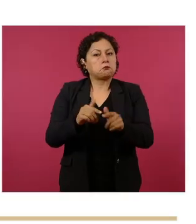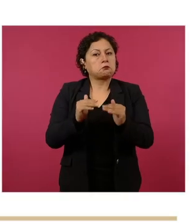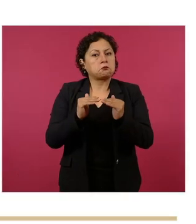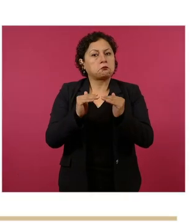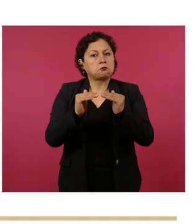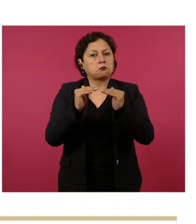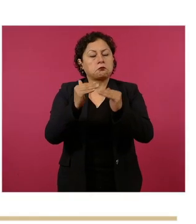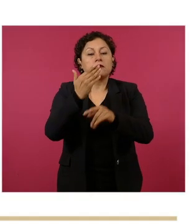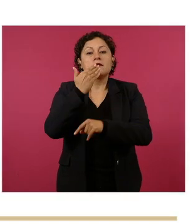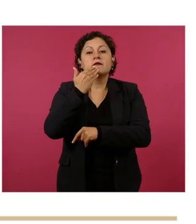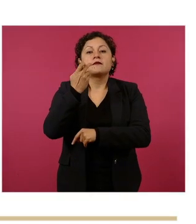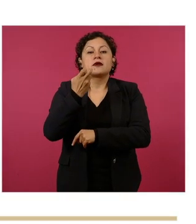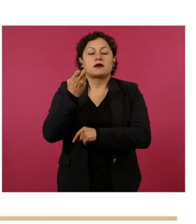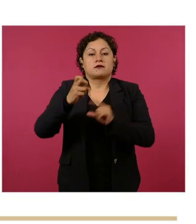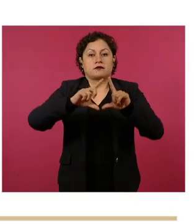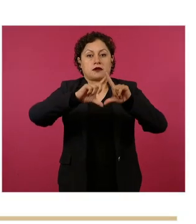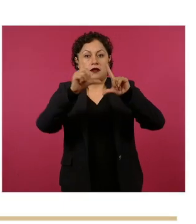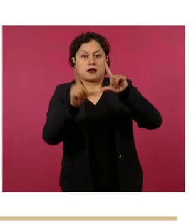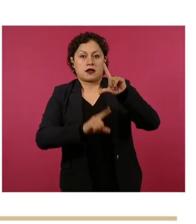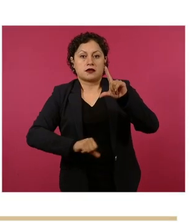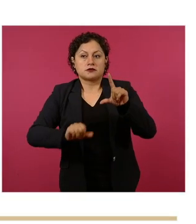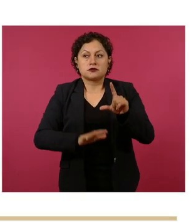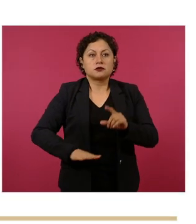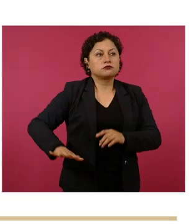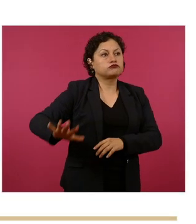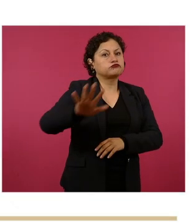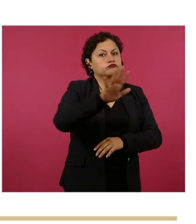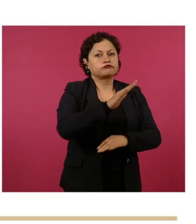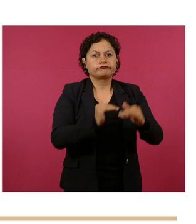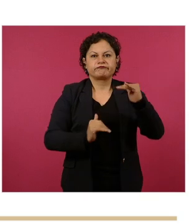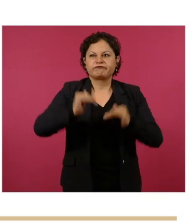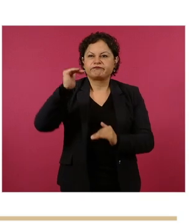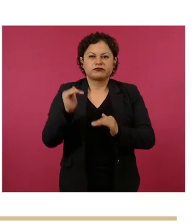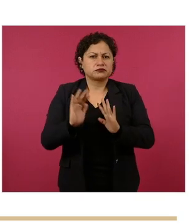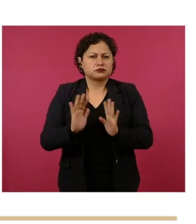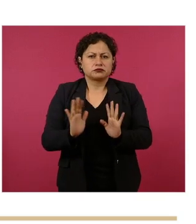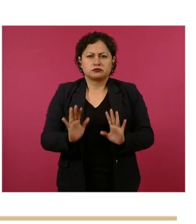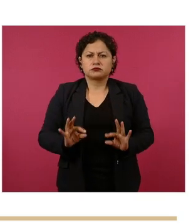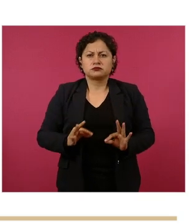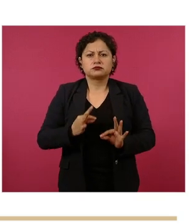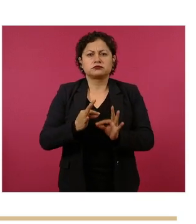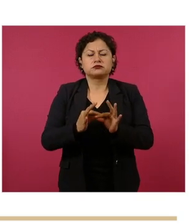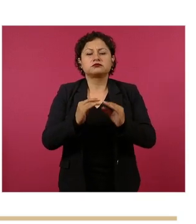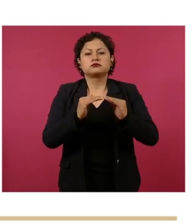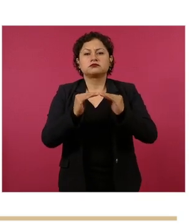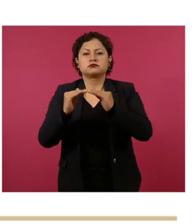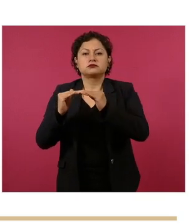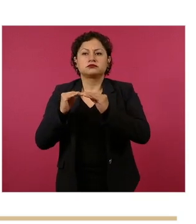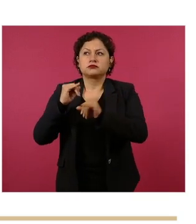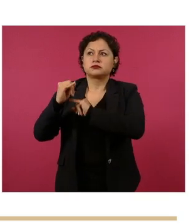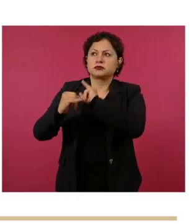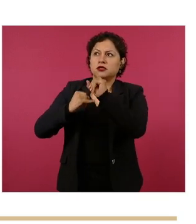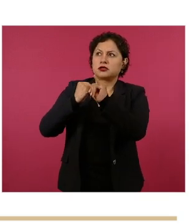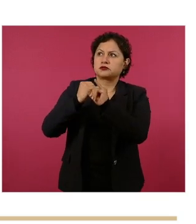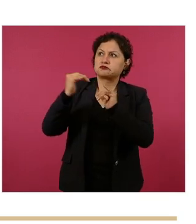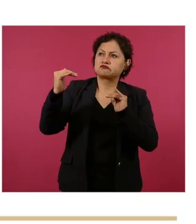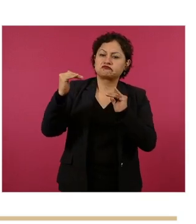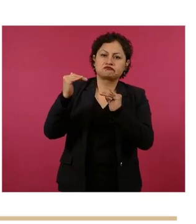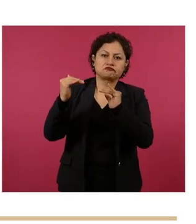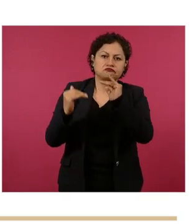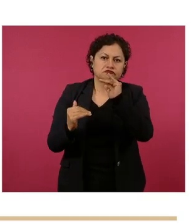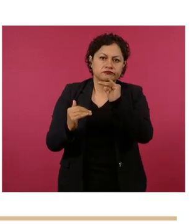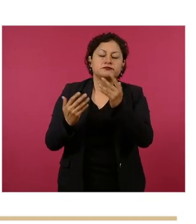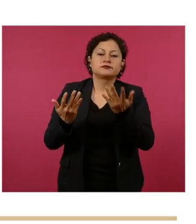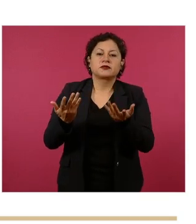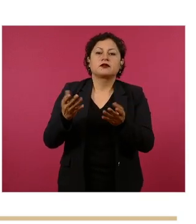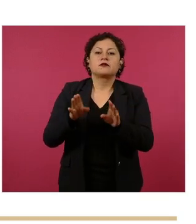contexto nacional con precios constantes y generalmente por debajo del mercado internacional, el referente internacional. En el